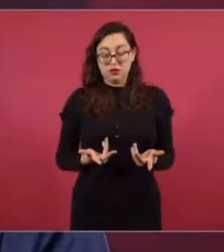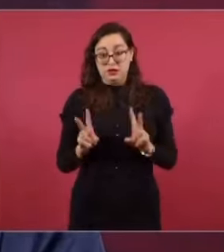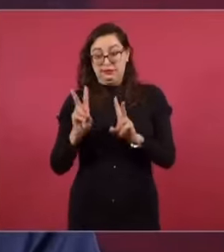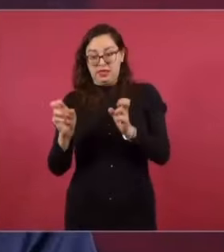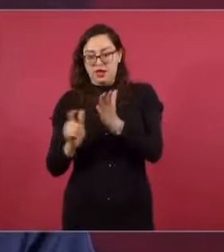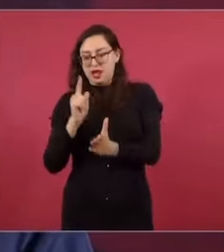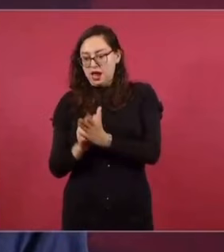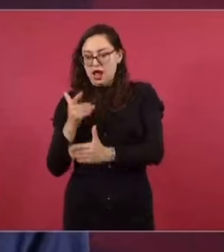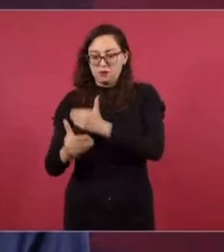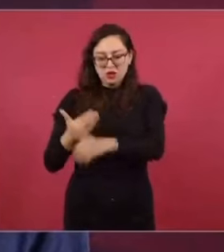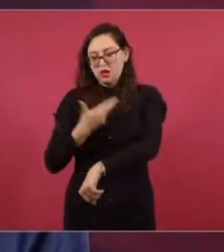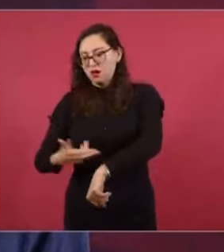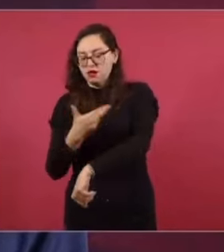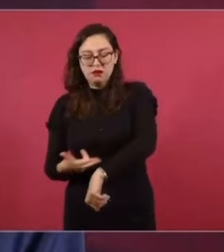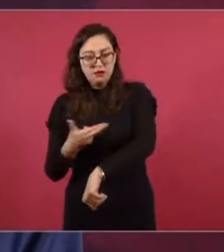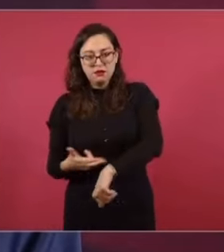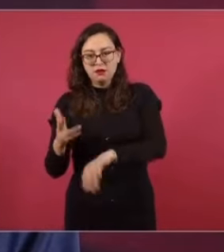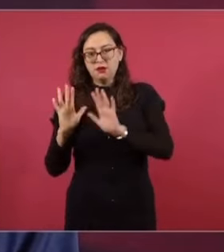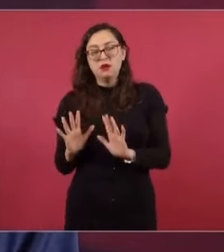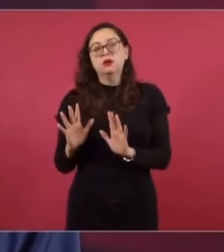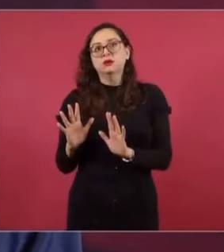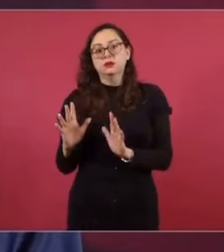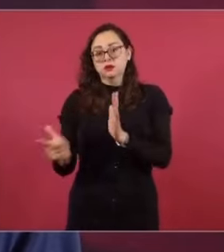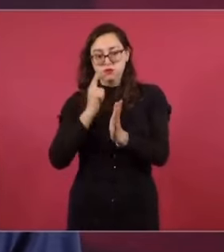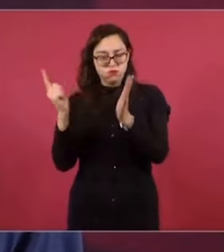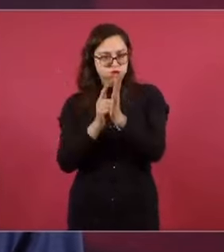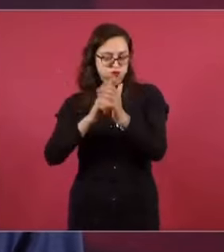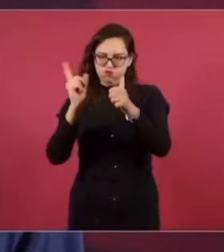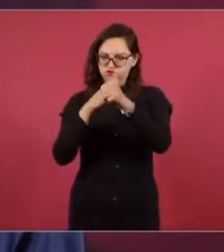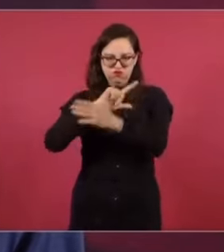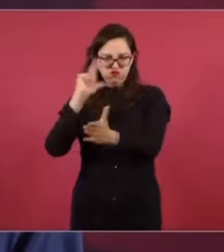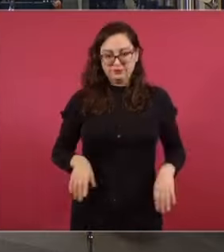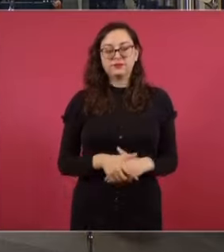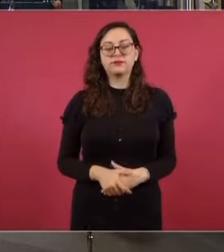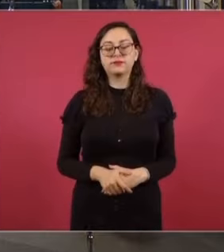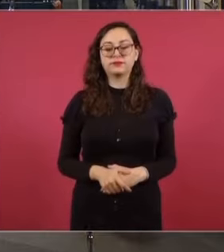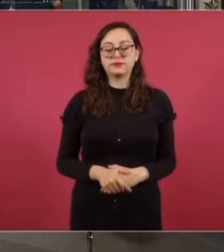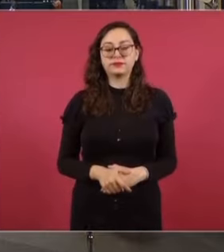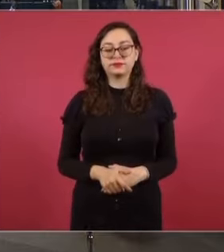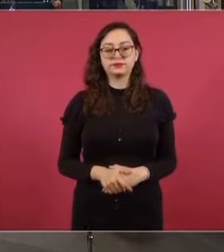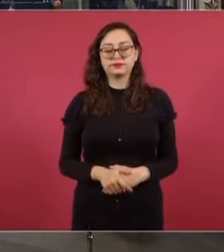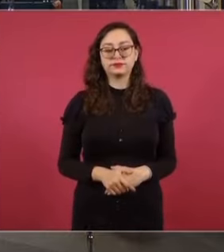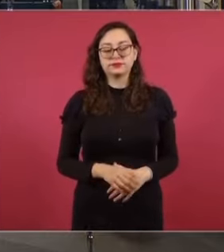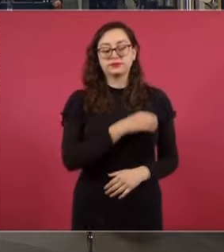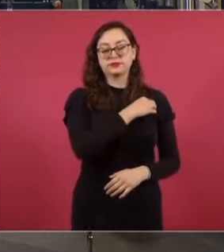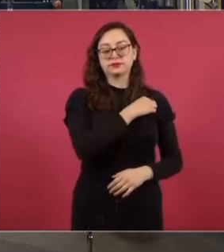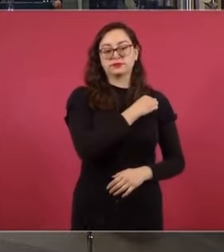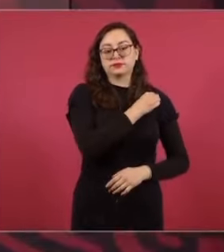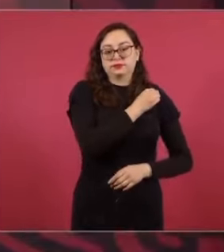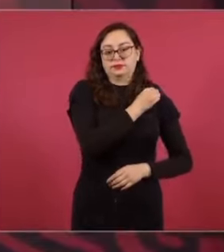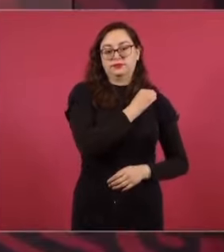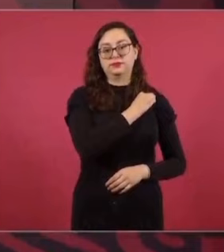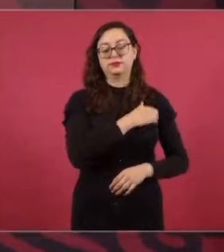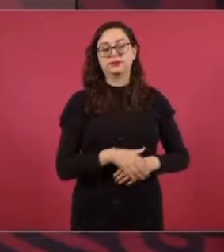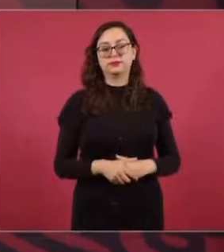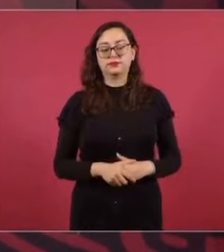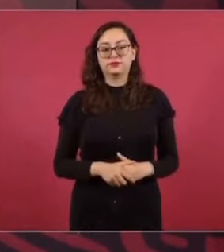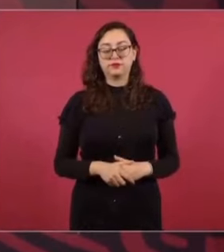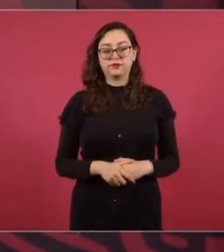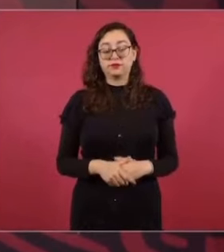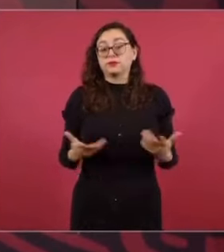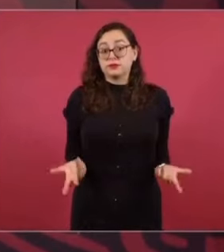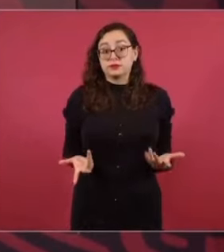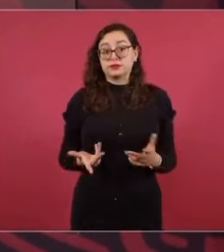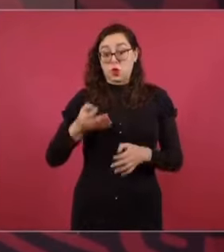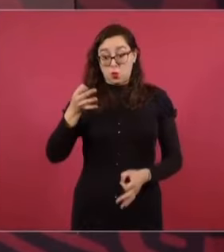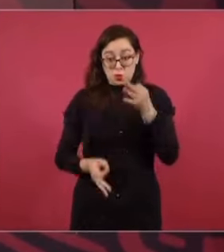es lo que llaman la ley es la ley, cuando les conviene, ¿no? Pues si no había un procedimiento,